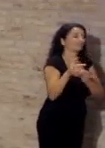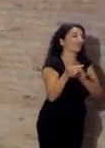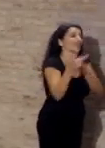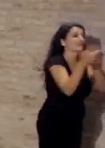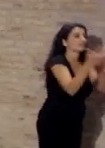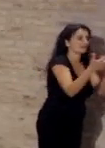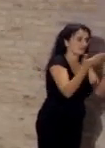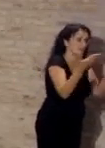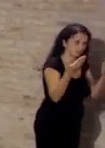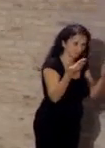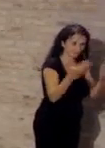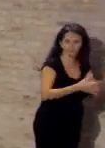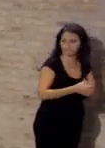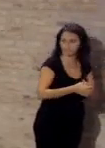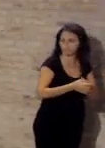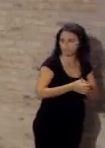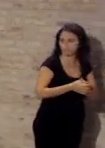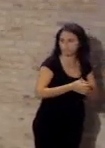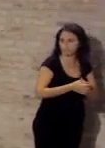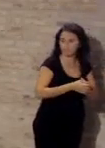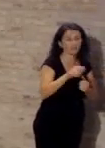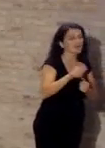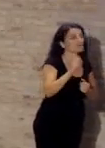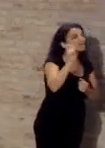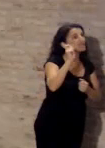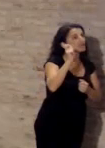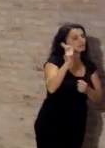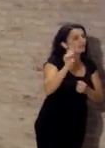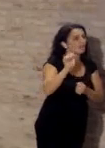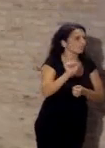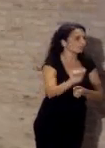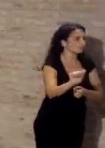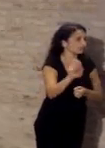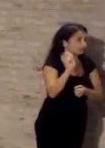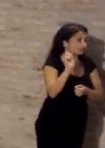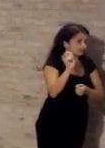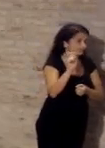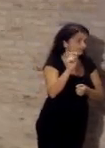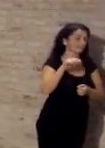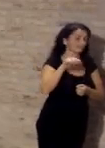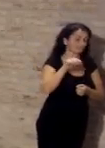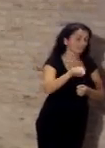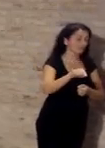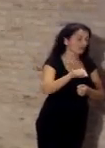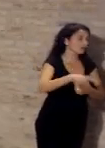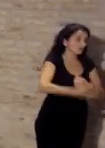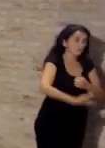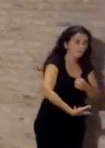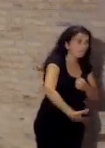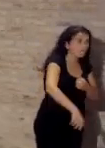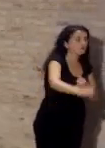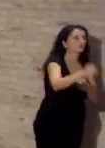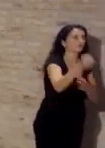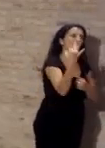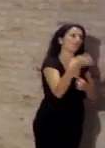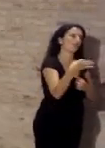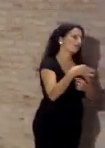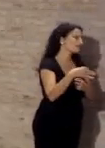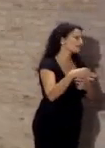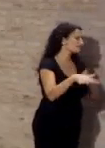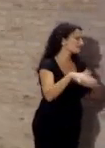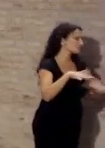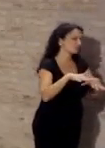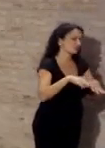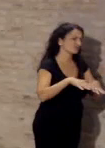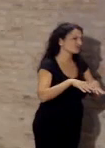difícil que pueda explicar quién había sido Y eso tuvo que someterse a un aborto lo cual fue